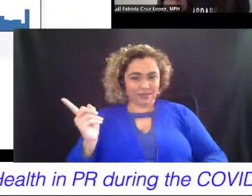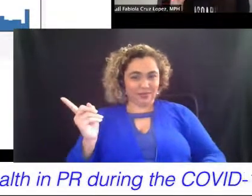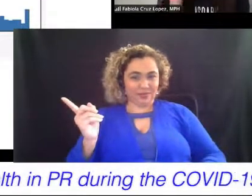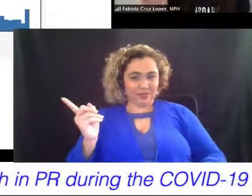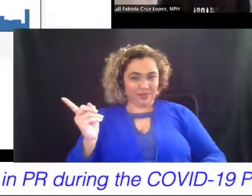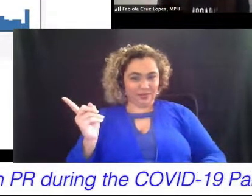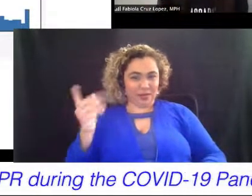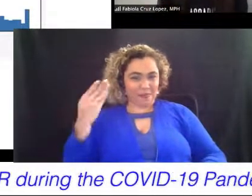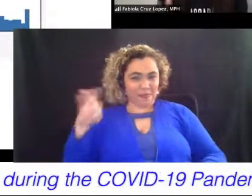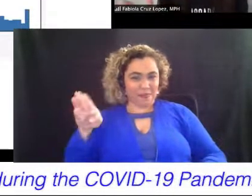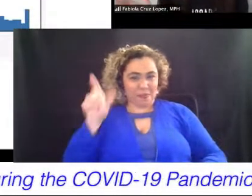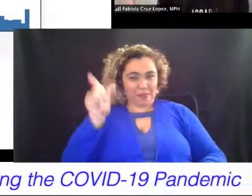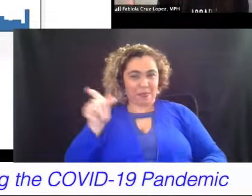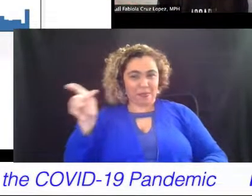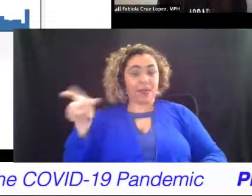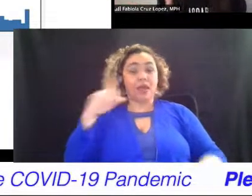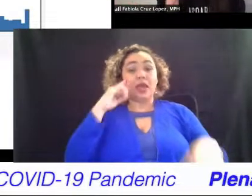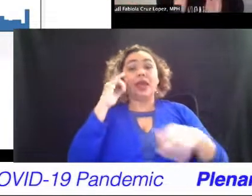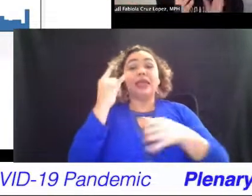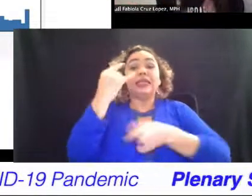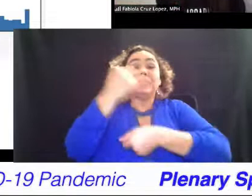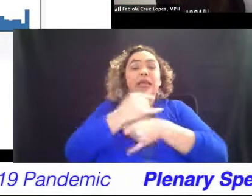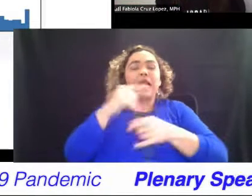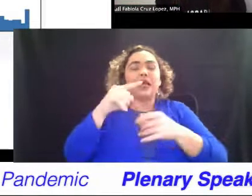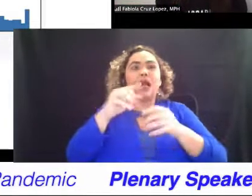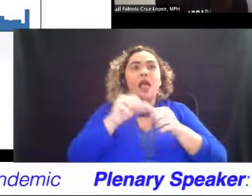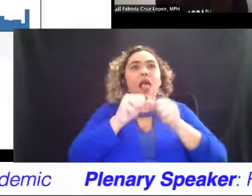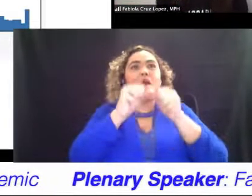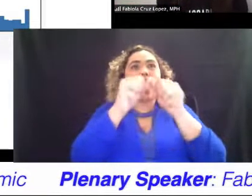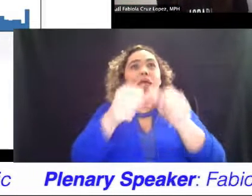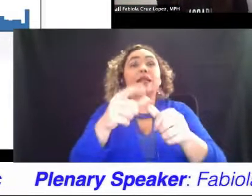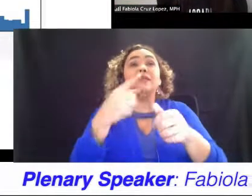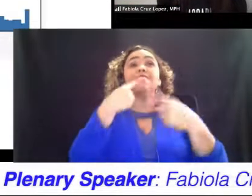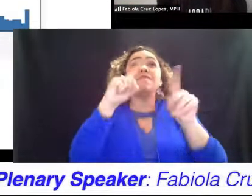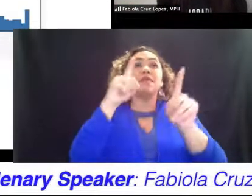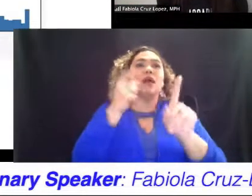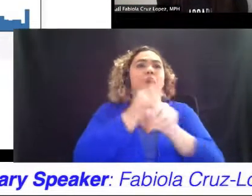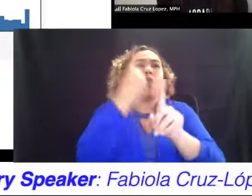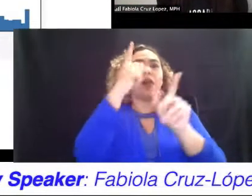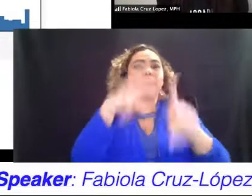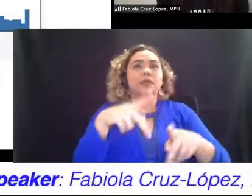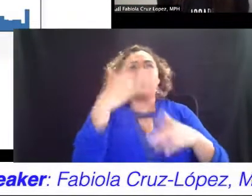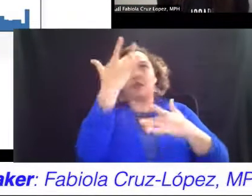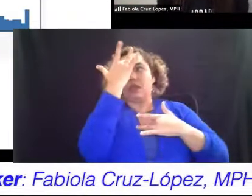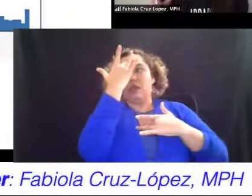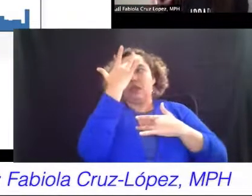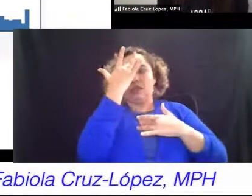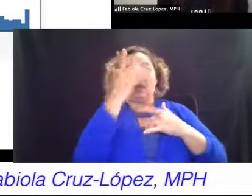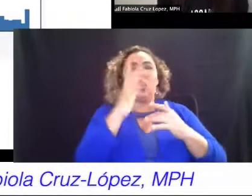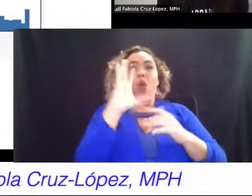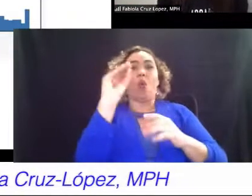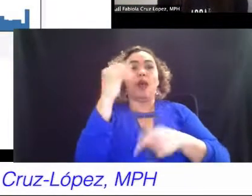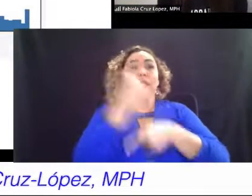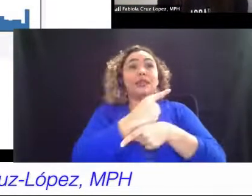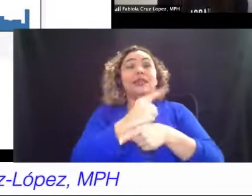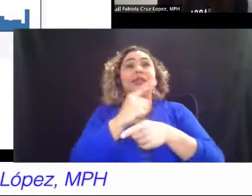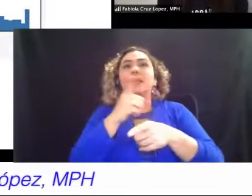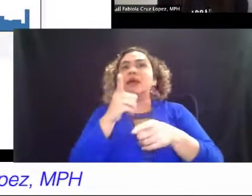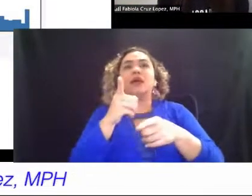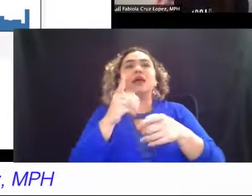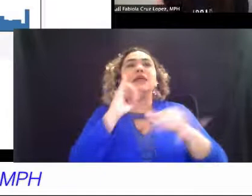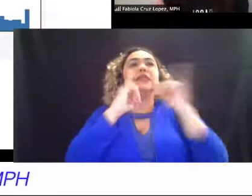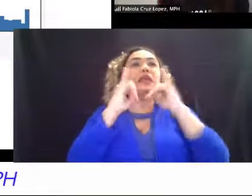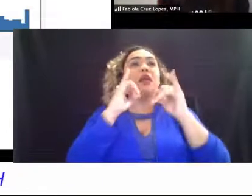que tarda en entrevista desde el primer día de síntomas. 40 días inaceptables. La